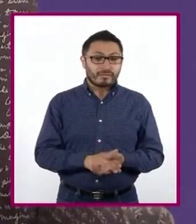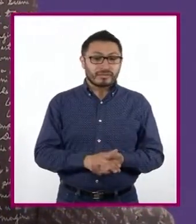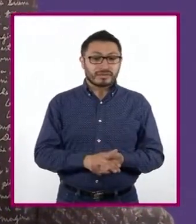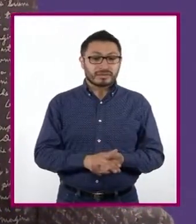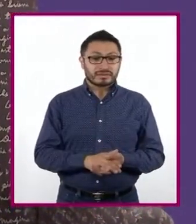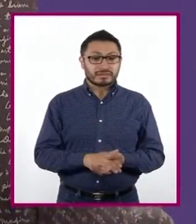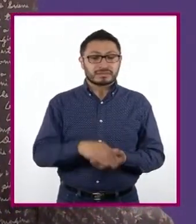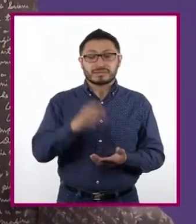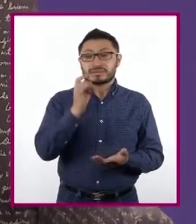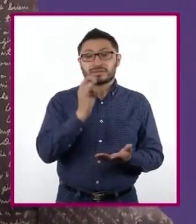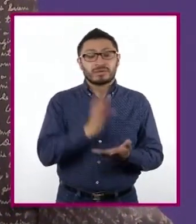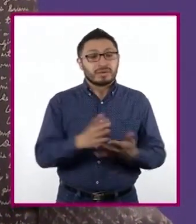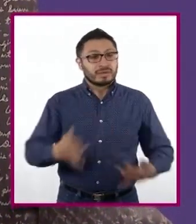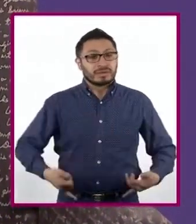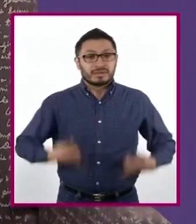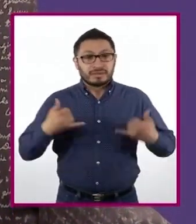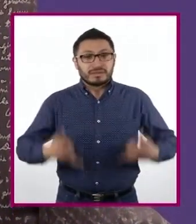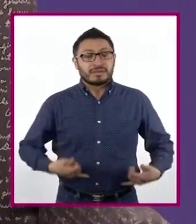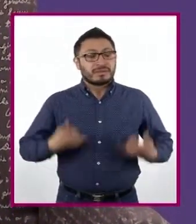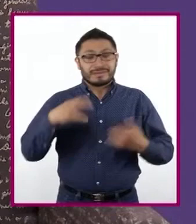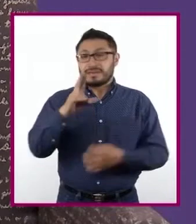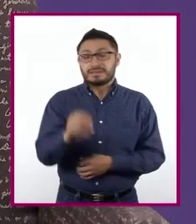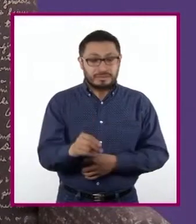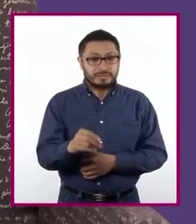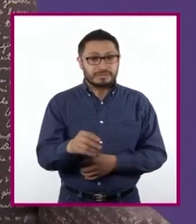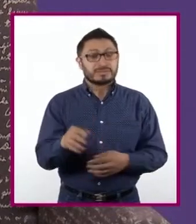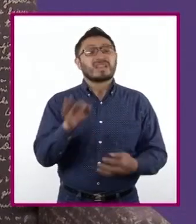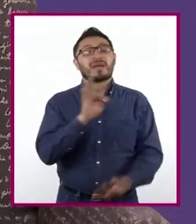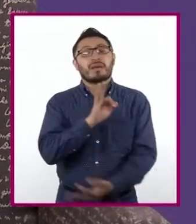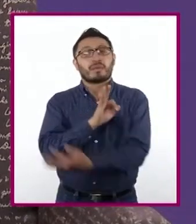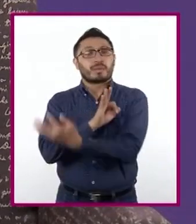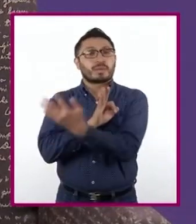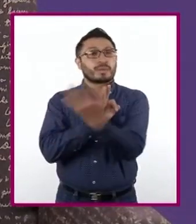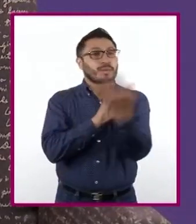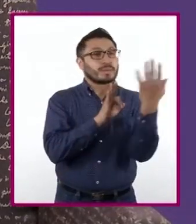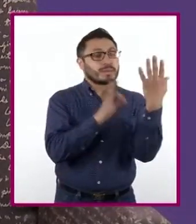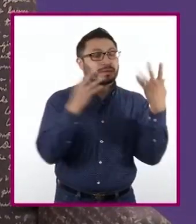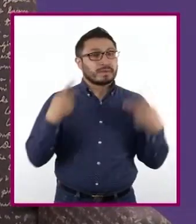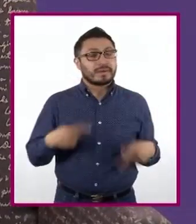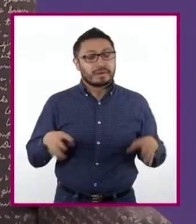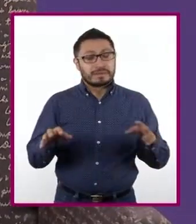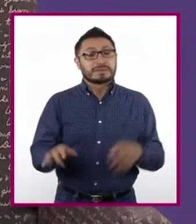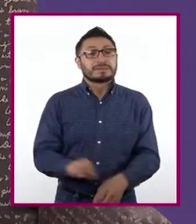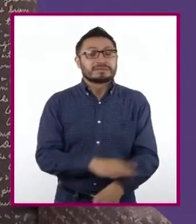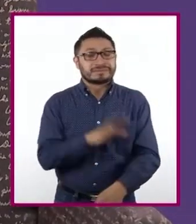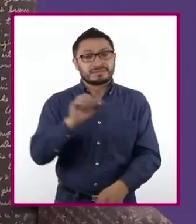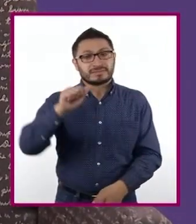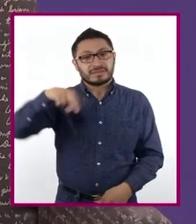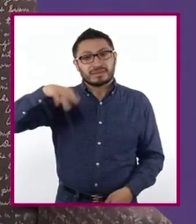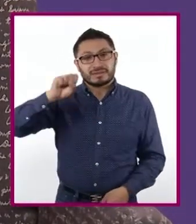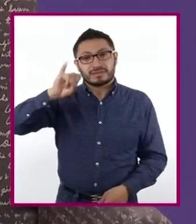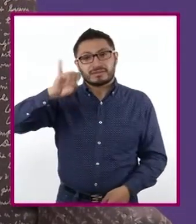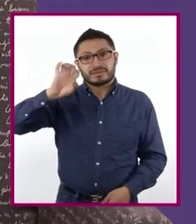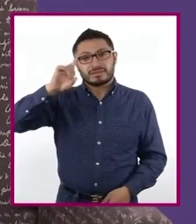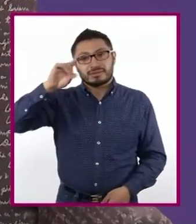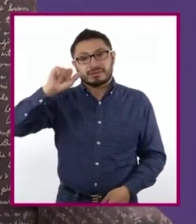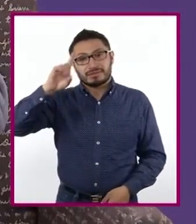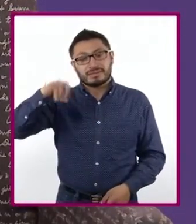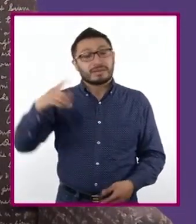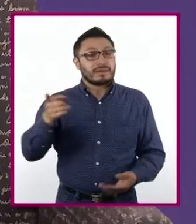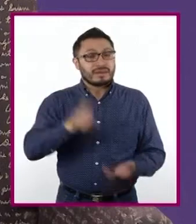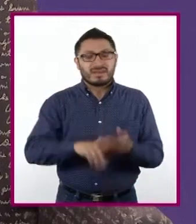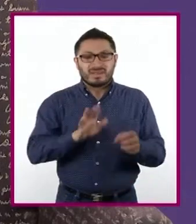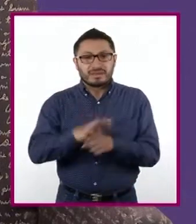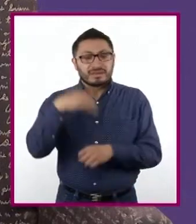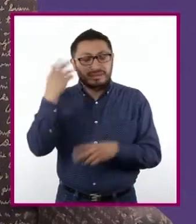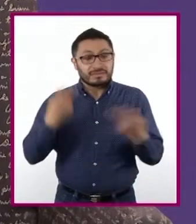los adolescentes, hablar en público genera ansiedad en toda persona al ser el foco de atención del resto.